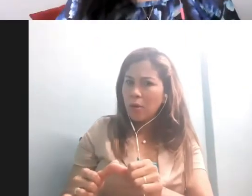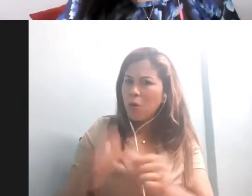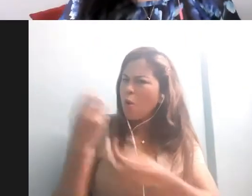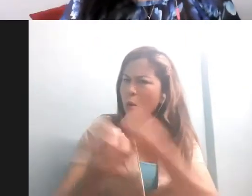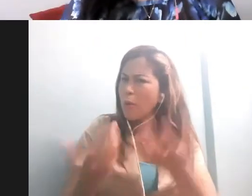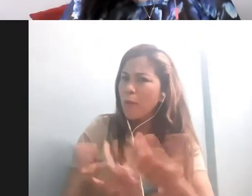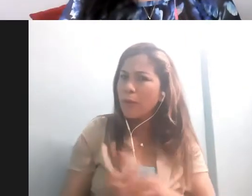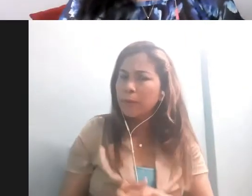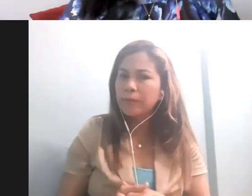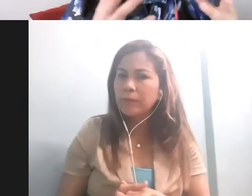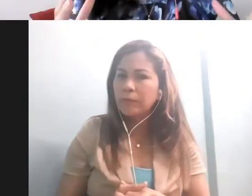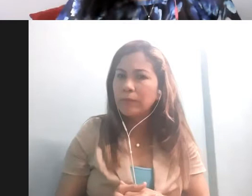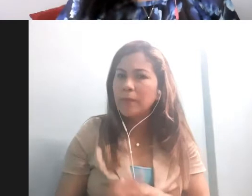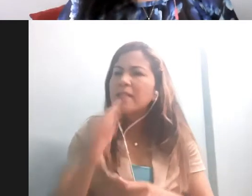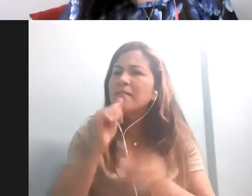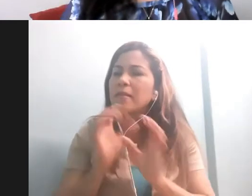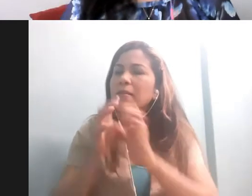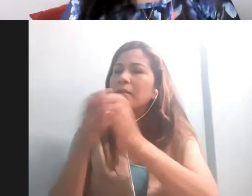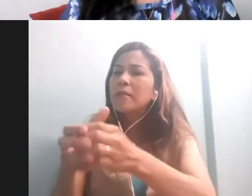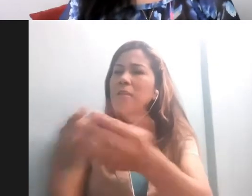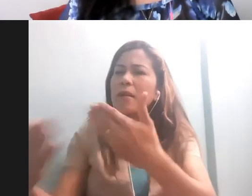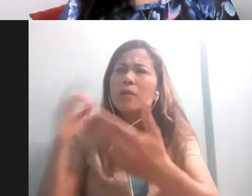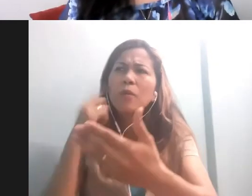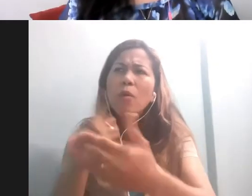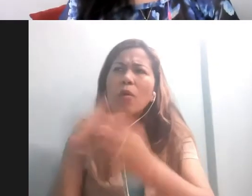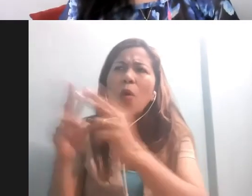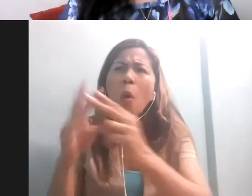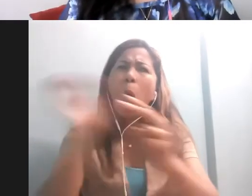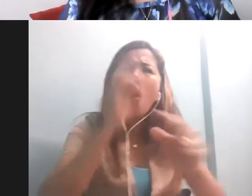que hablan o los que saben lo que es lengua de señas?